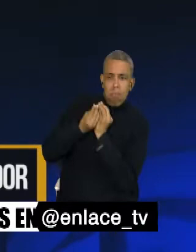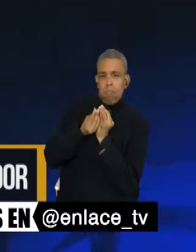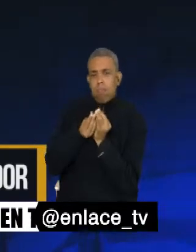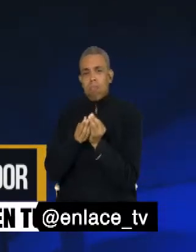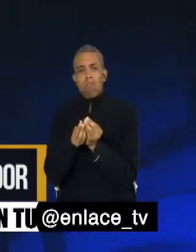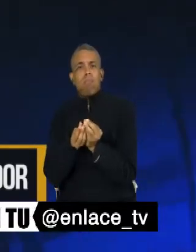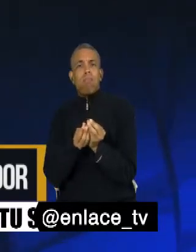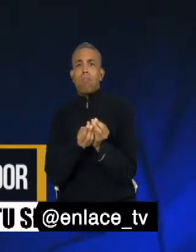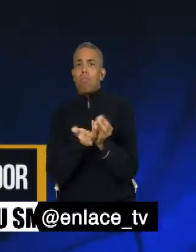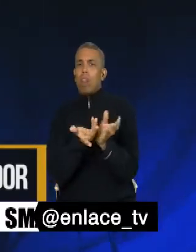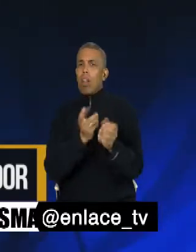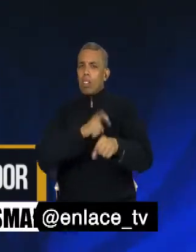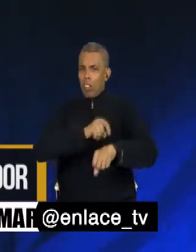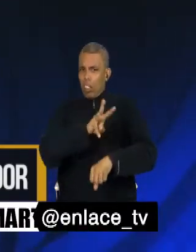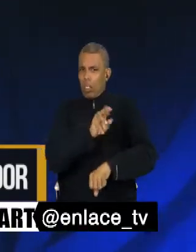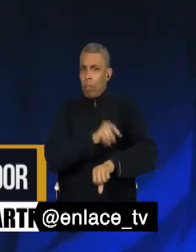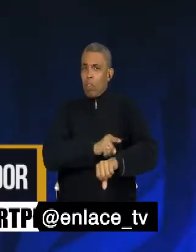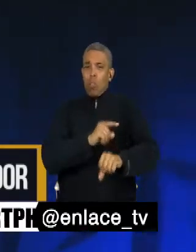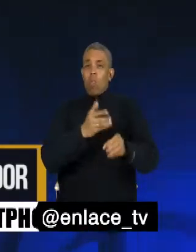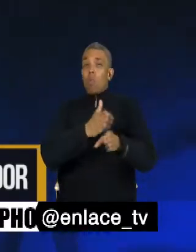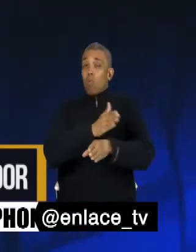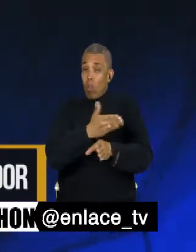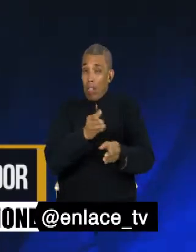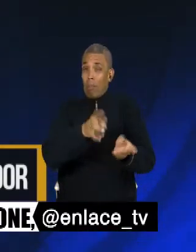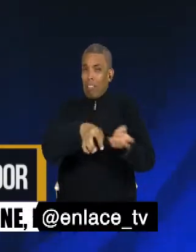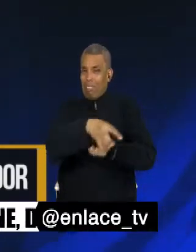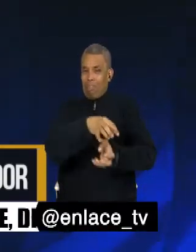menos por media hora.